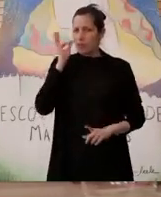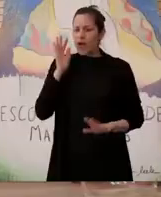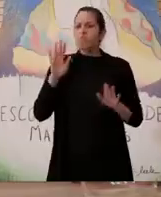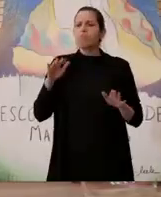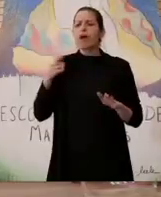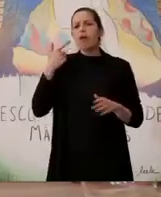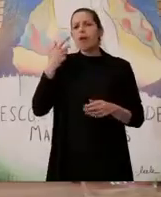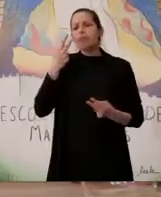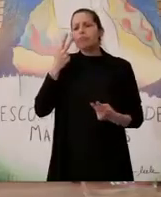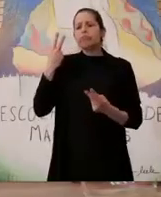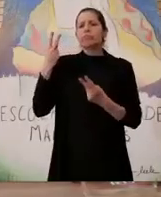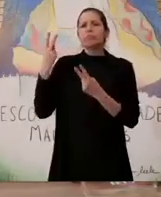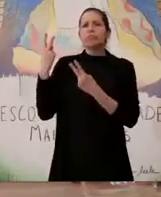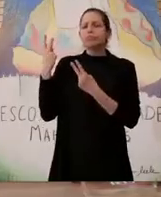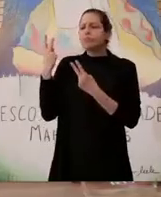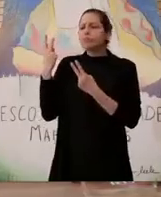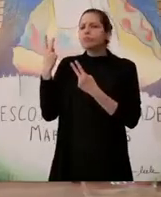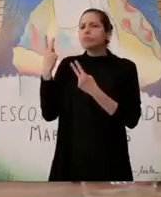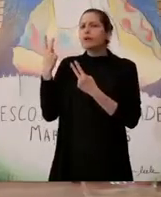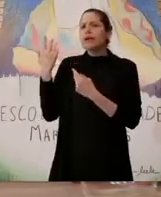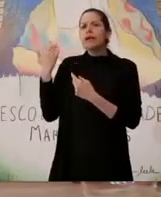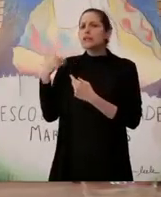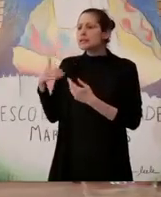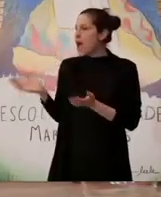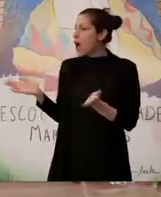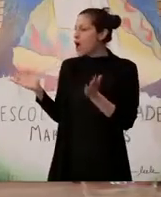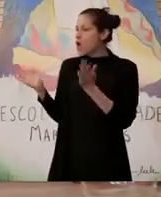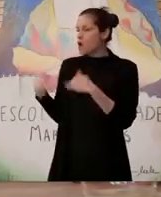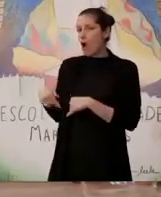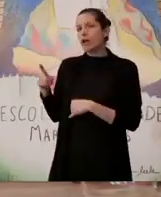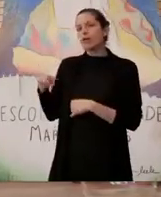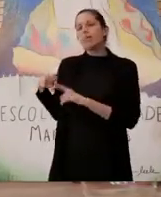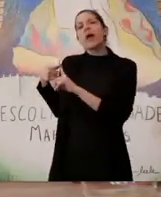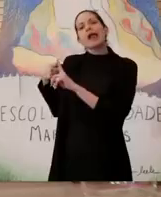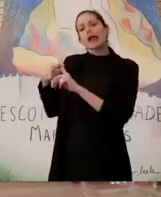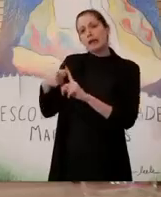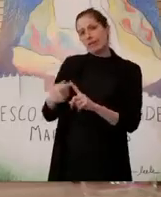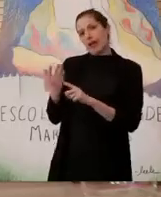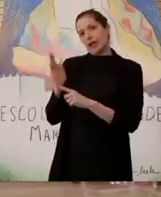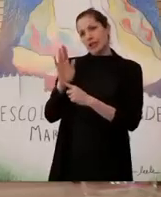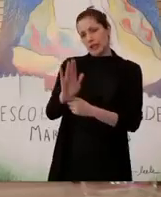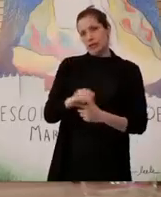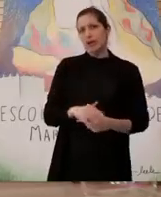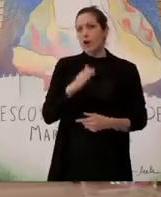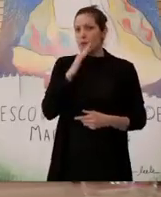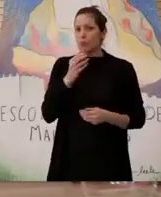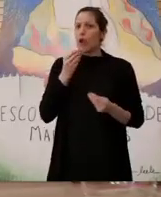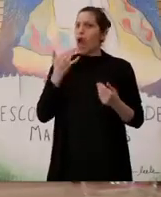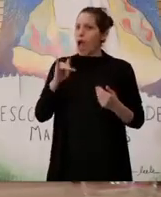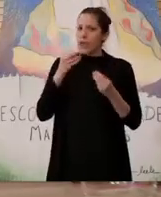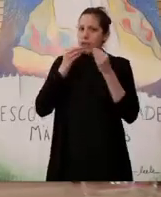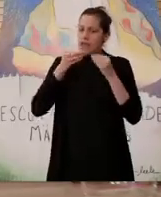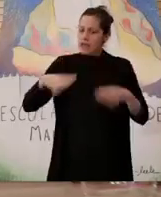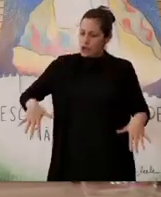elas las que no se pueden defenderse es tenían en primera línea por tanto que tenemos un camino y una andadura y